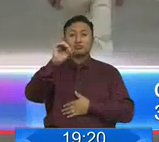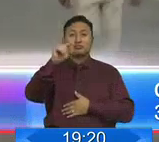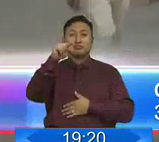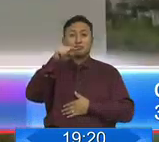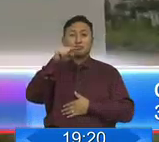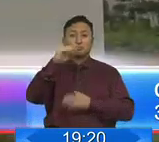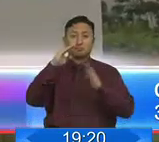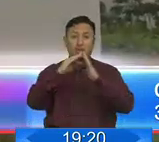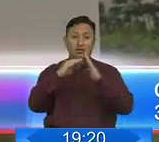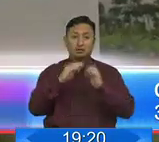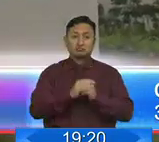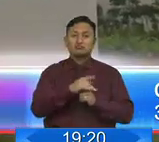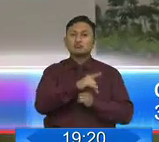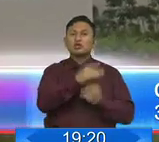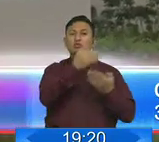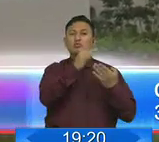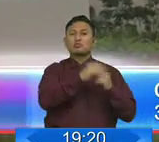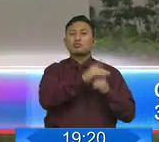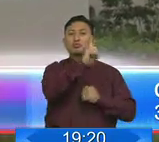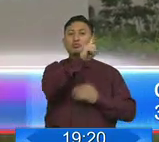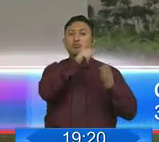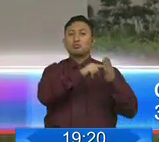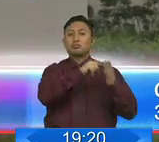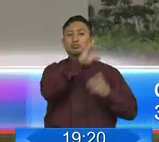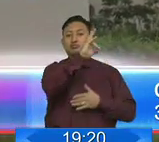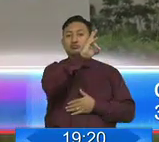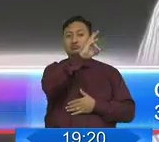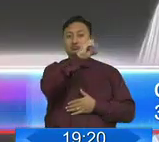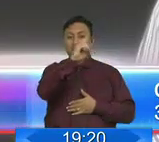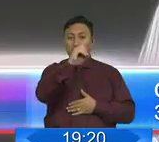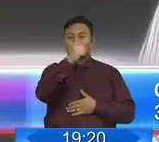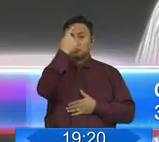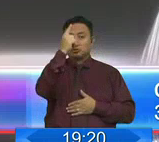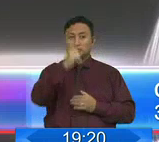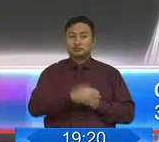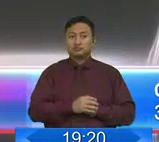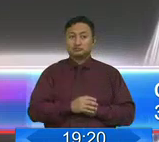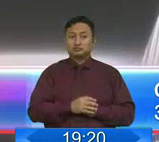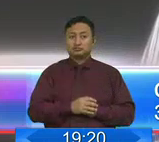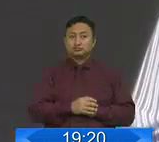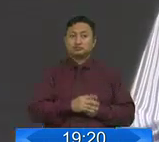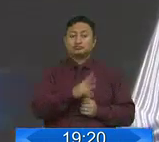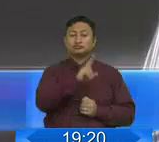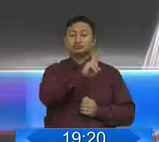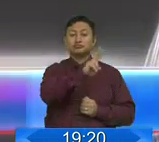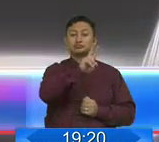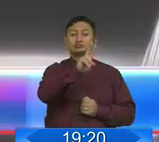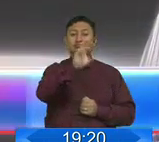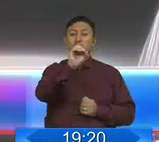El presupuesto asignado será de 1.700 millones de dólares. En 220.000 viviendas